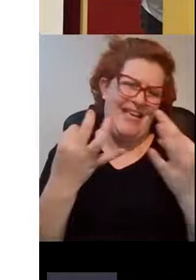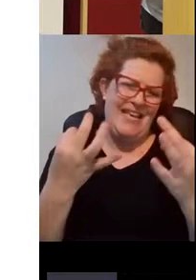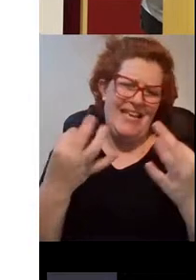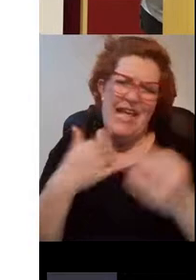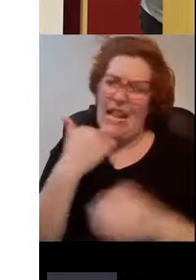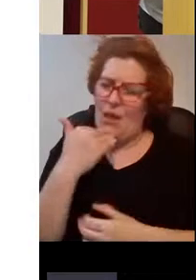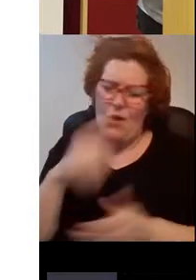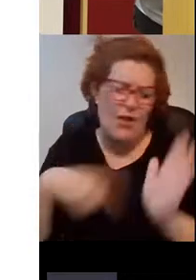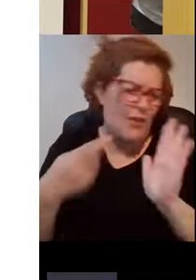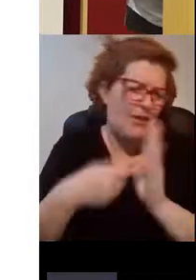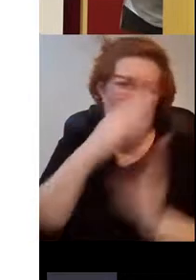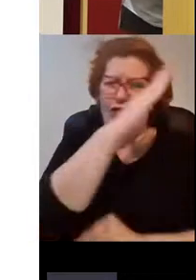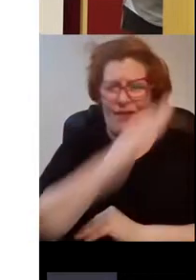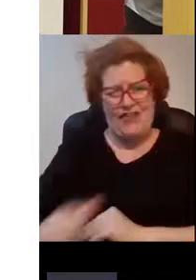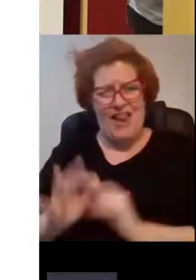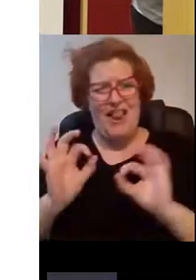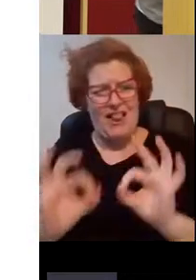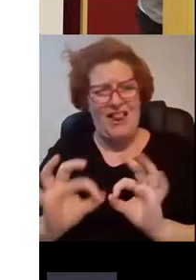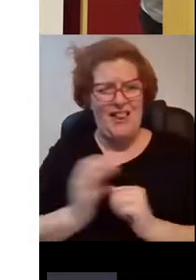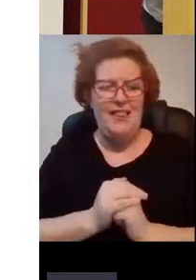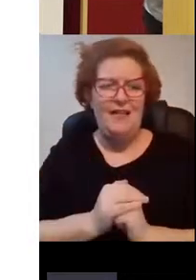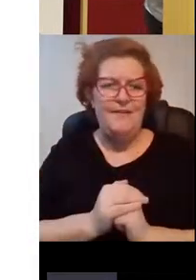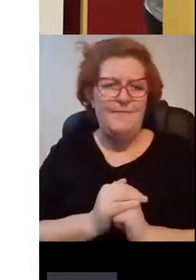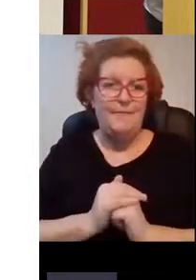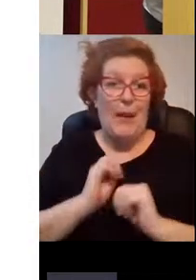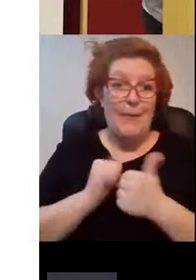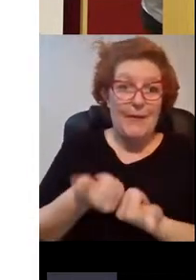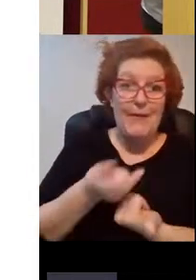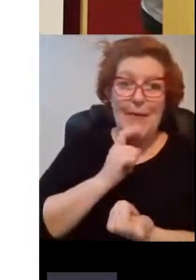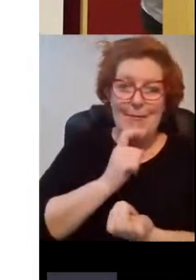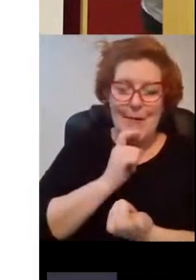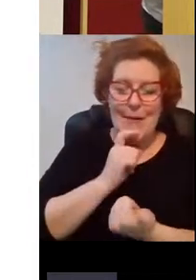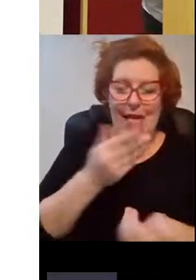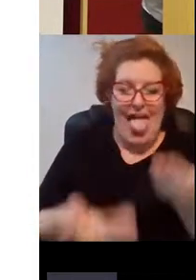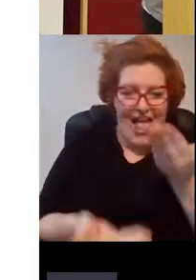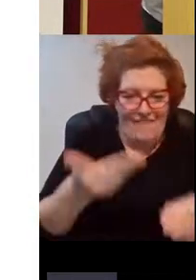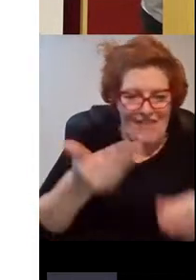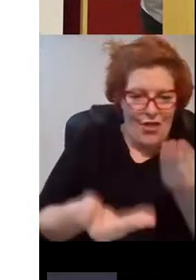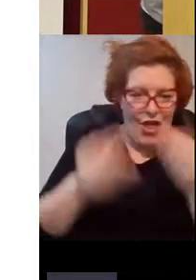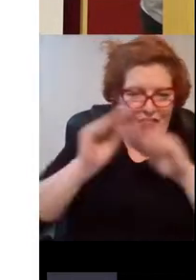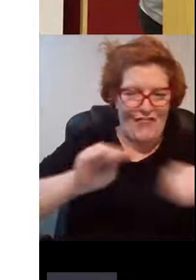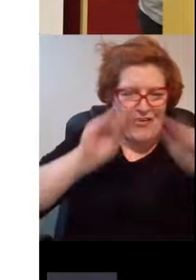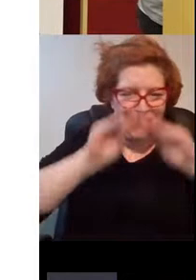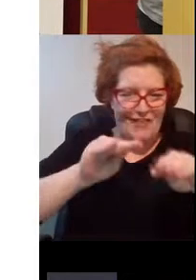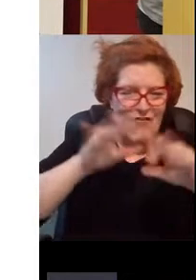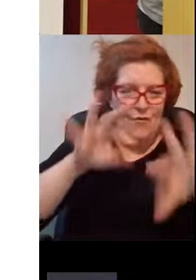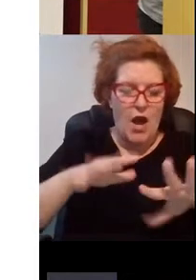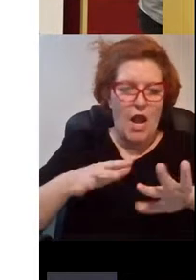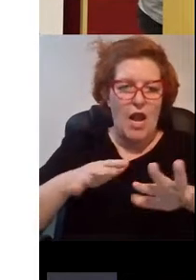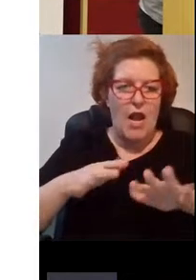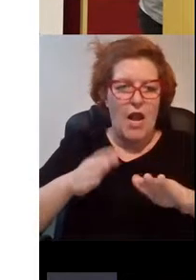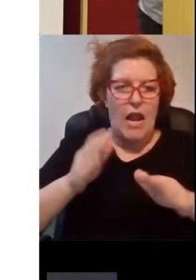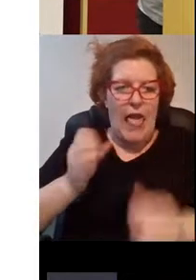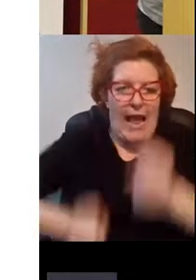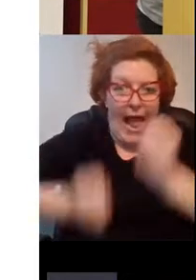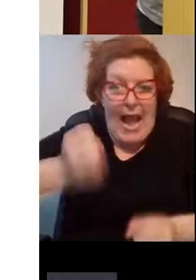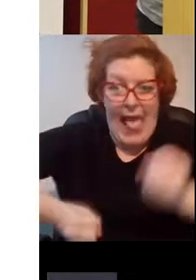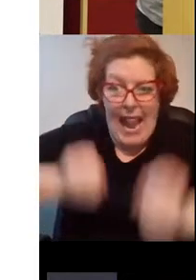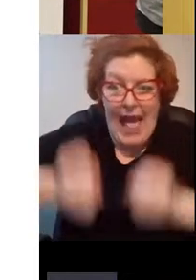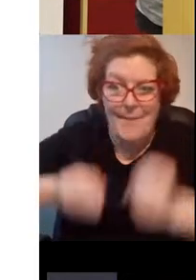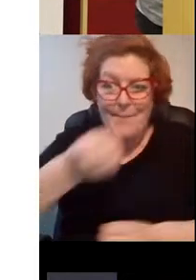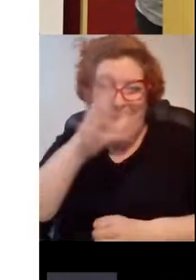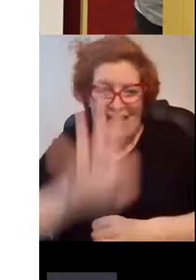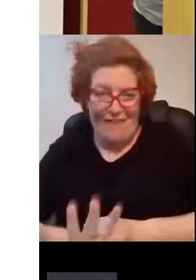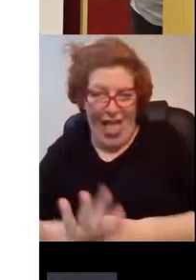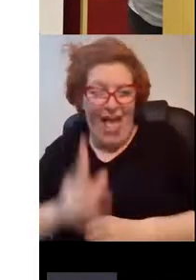completamente transversal. Partimos de esa evaluación formativa como una carrera de fondo. Me gusta mucho esa metáfora